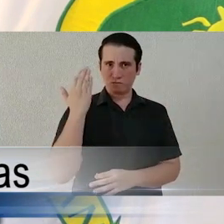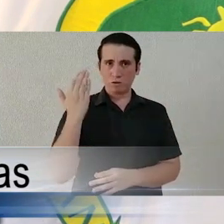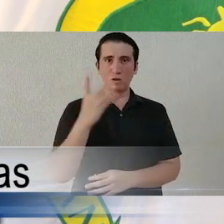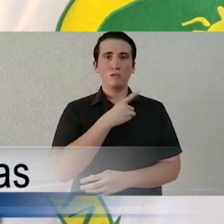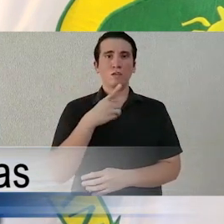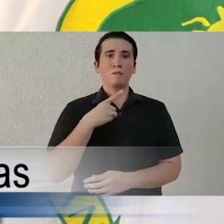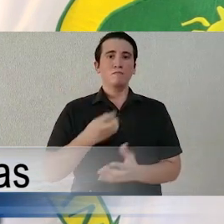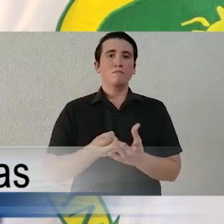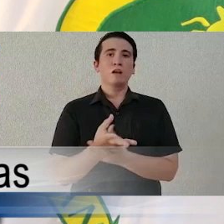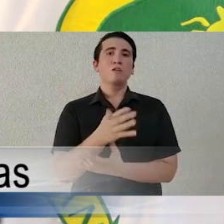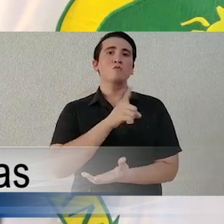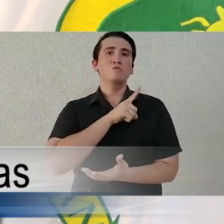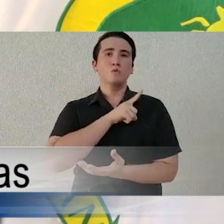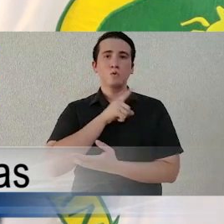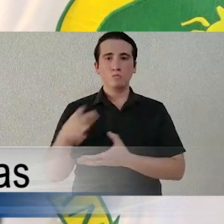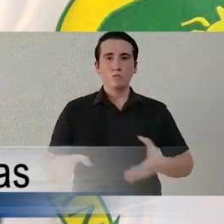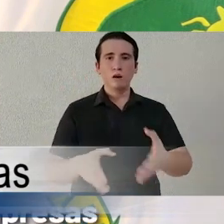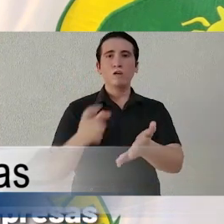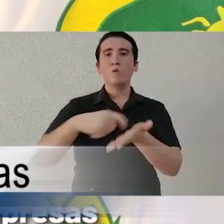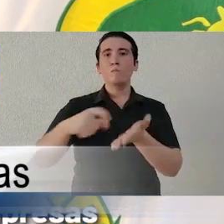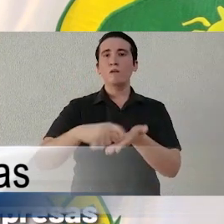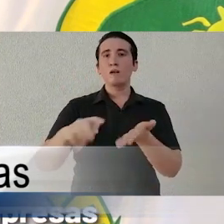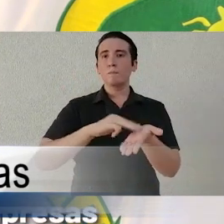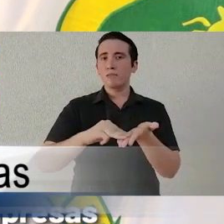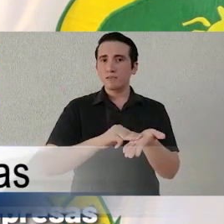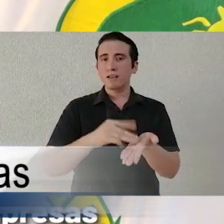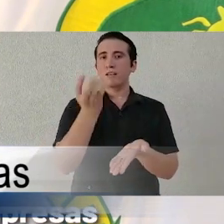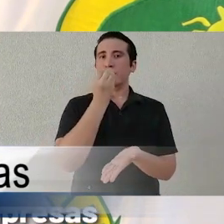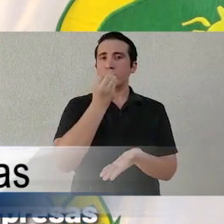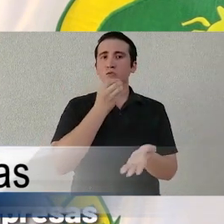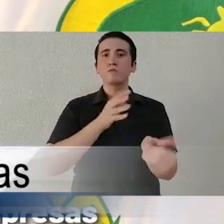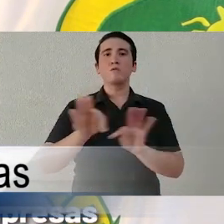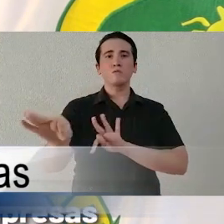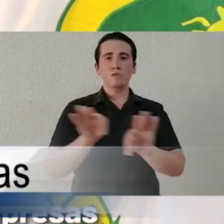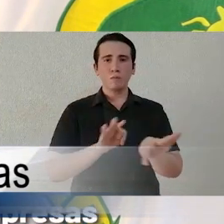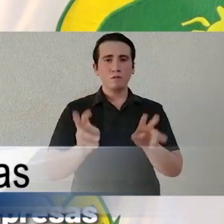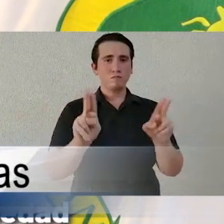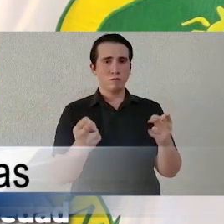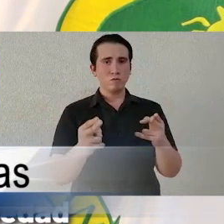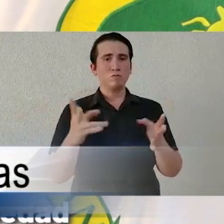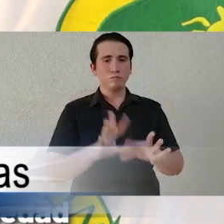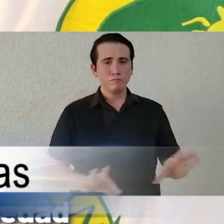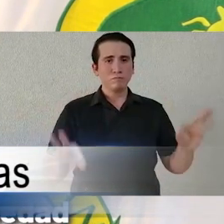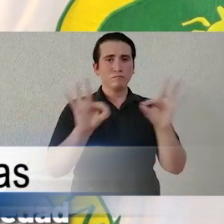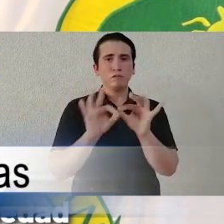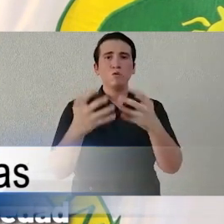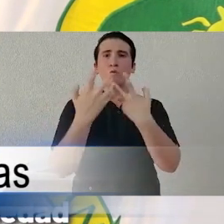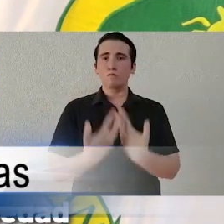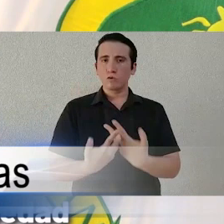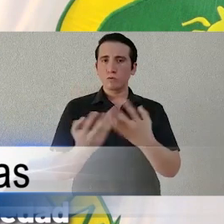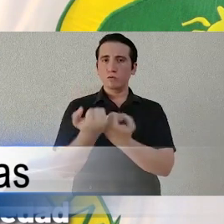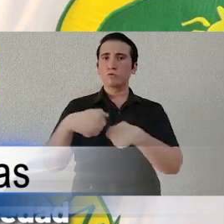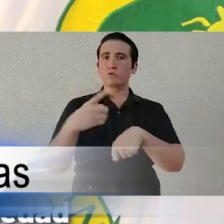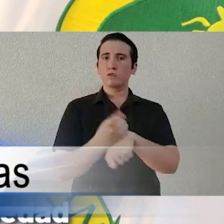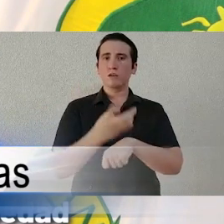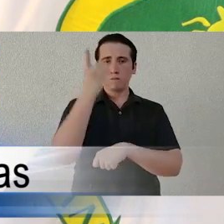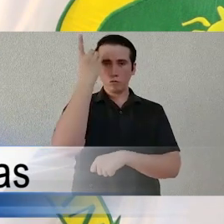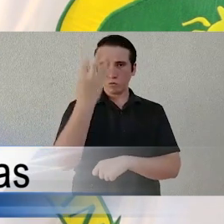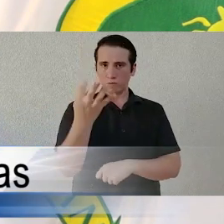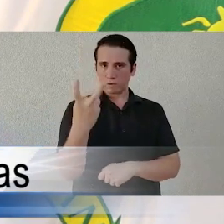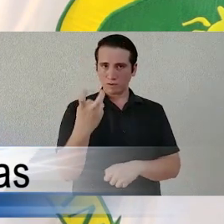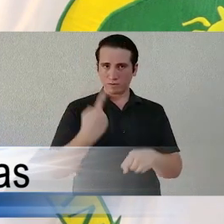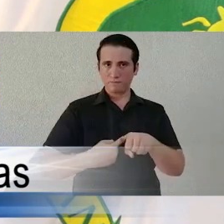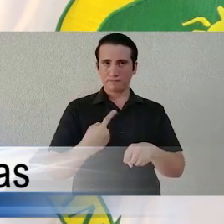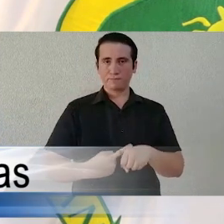de las últimas semanas de los expertos en salud pública que señalan que la difusión de coronavirus en el aire perdura más tiempo de lo que se creía